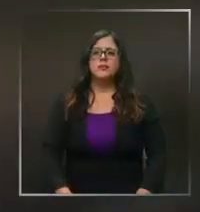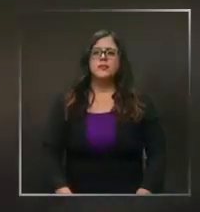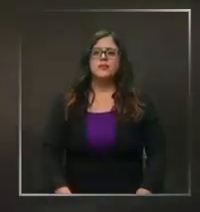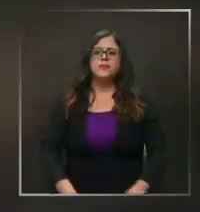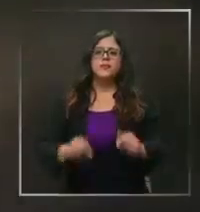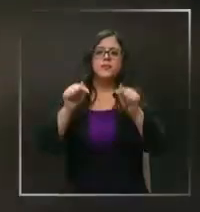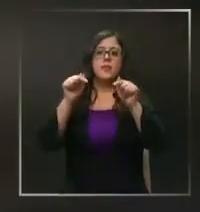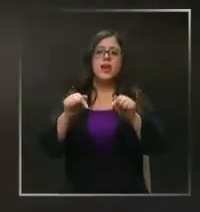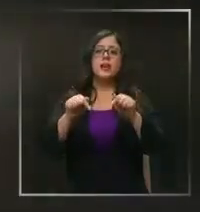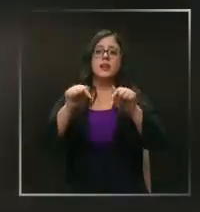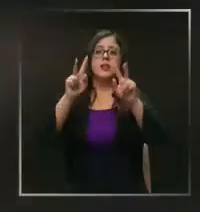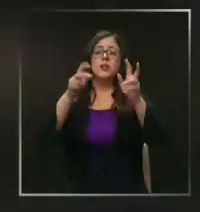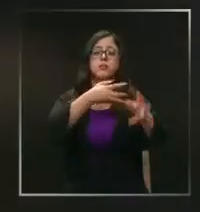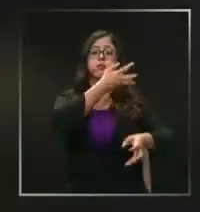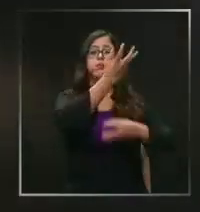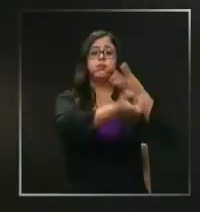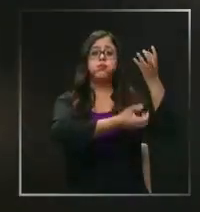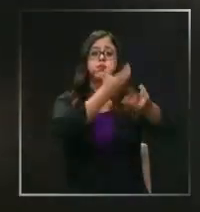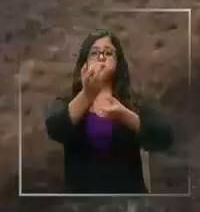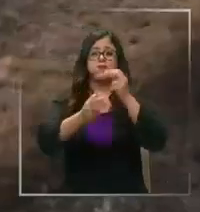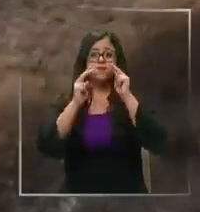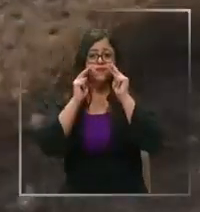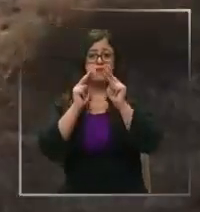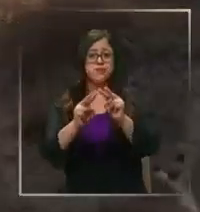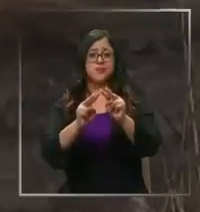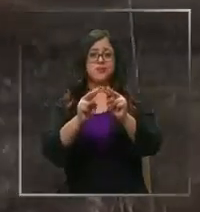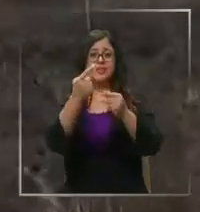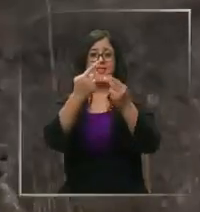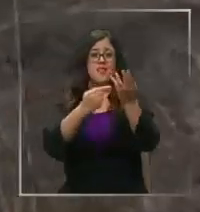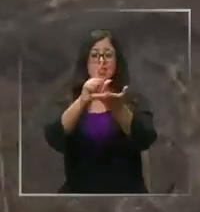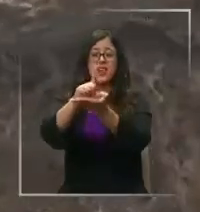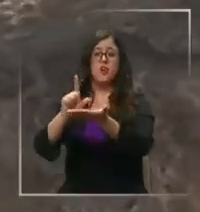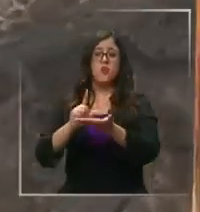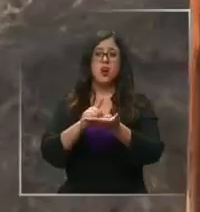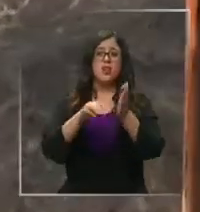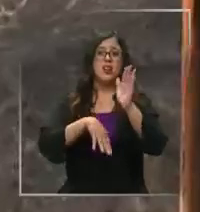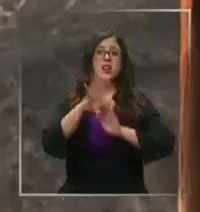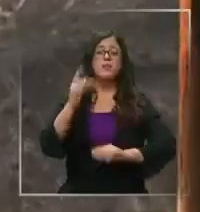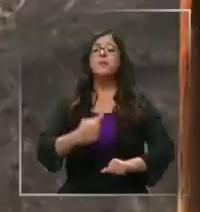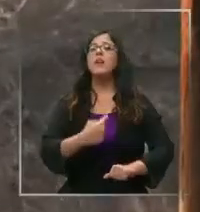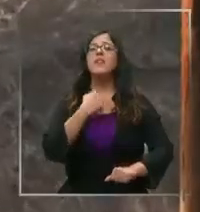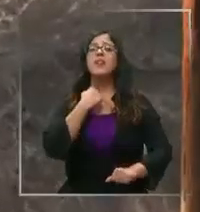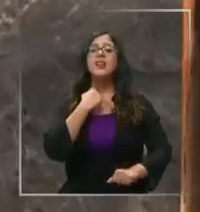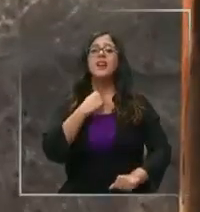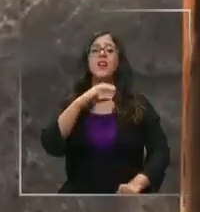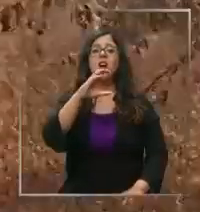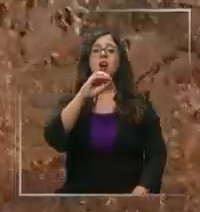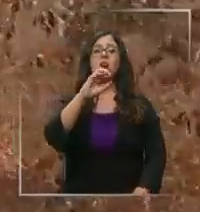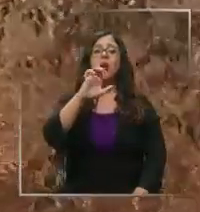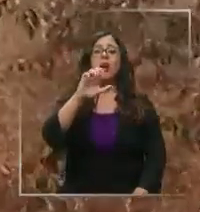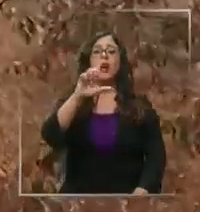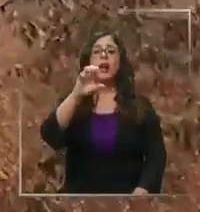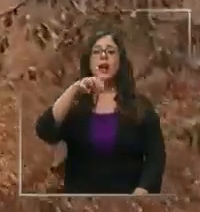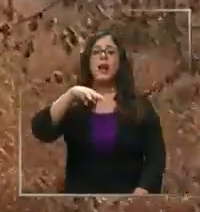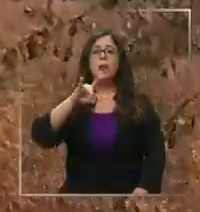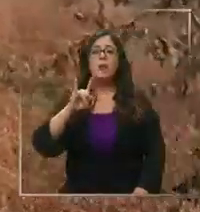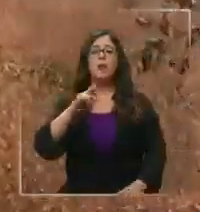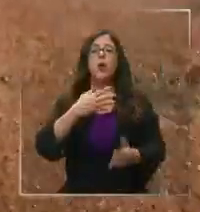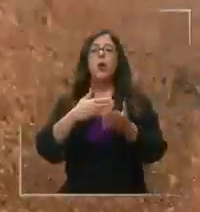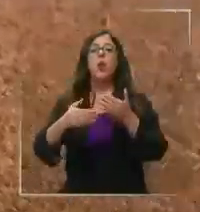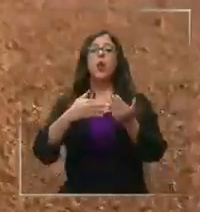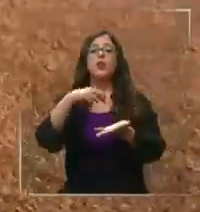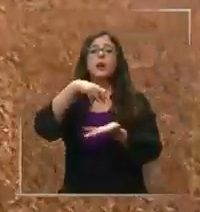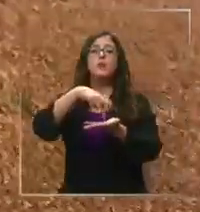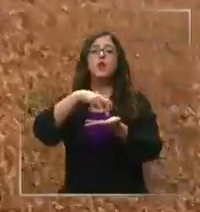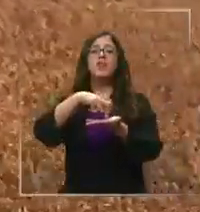Este es el resultado del paso del fuego por distintos predios. Uno de los sectores más afectados es Coelemu, en el Valle del Itata,